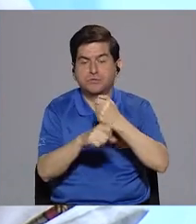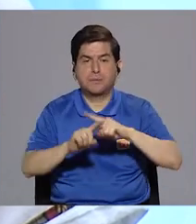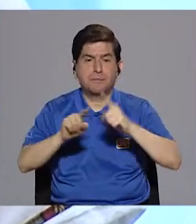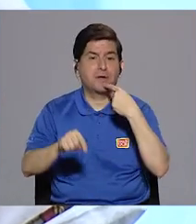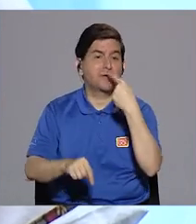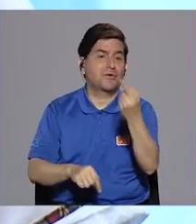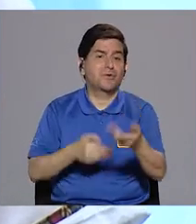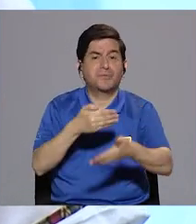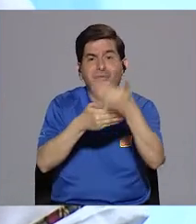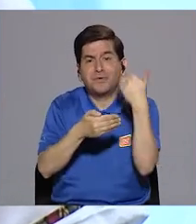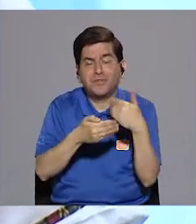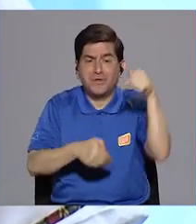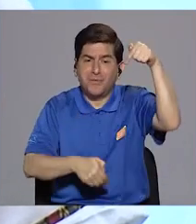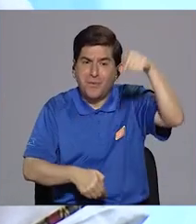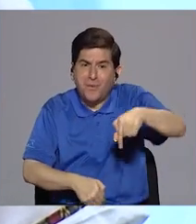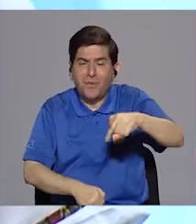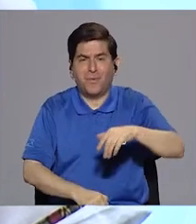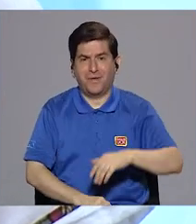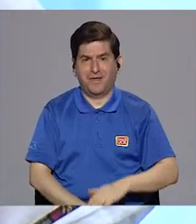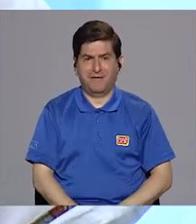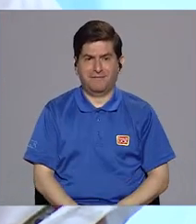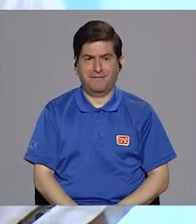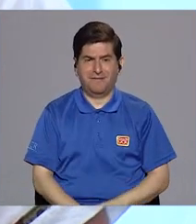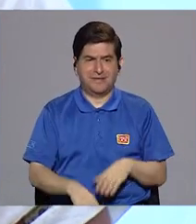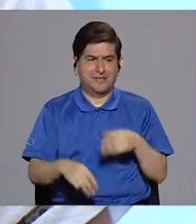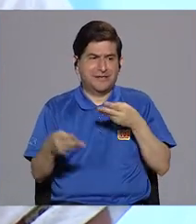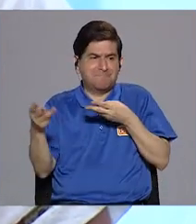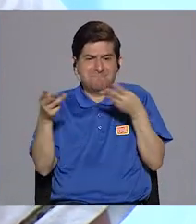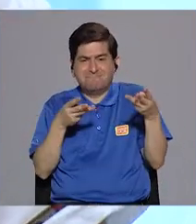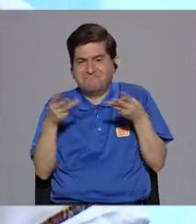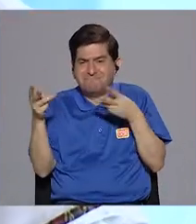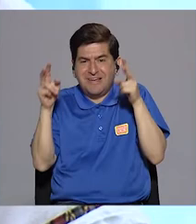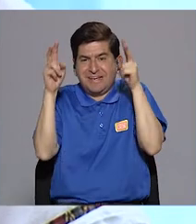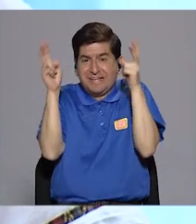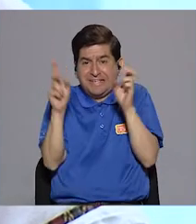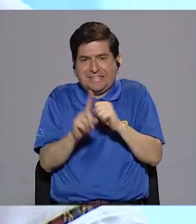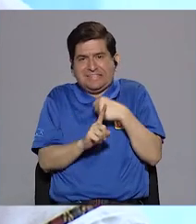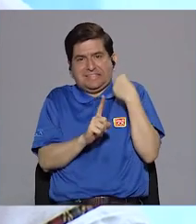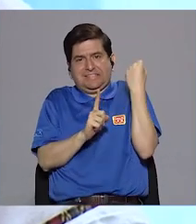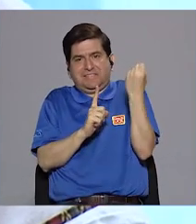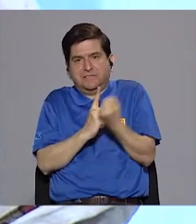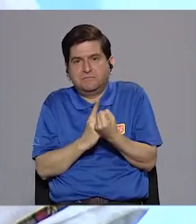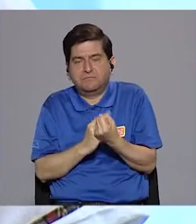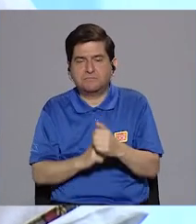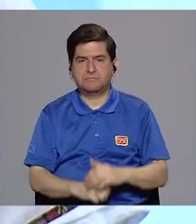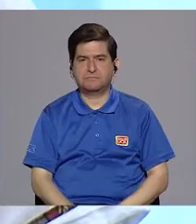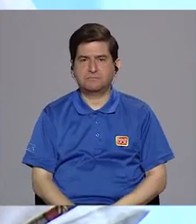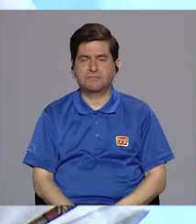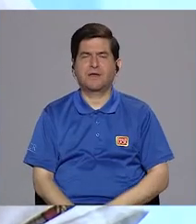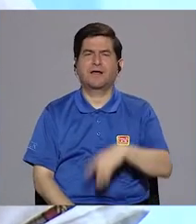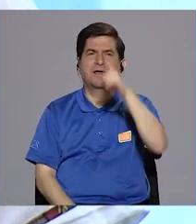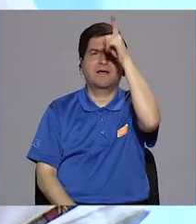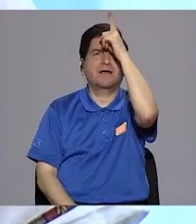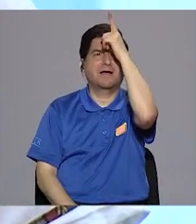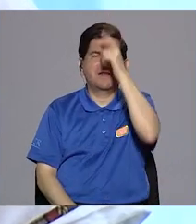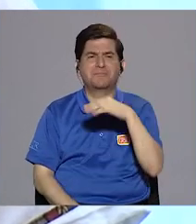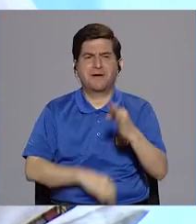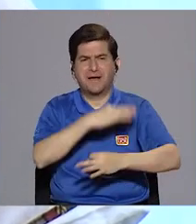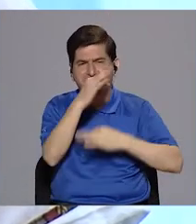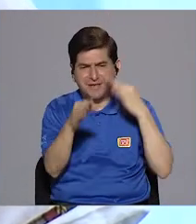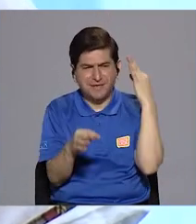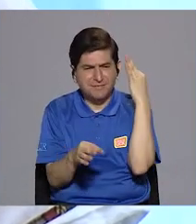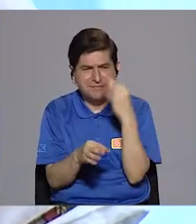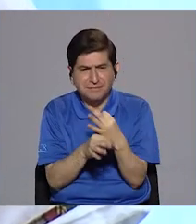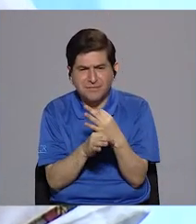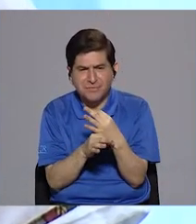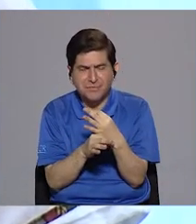Lo que pasa es que, como usted dice, pues hoy en día se ha mercantilizado mucho la cosa y en Alemania hay